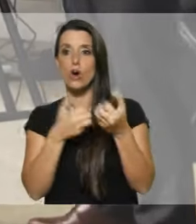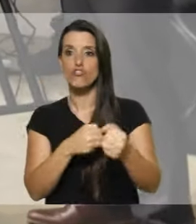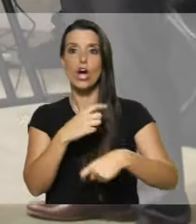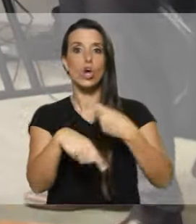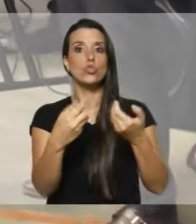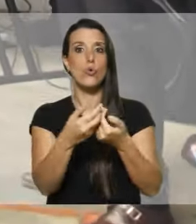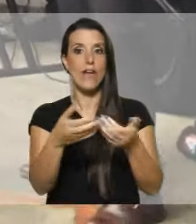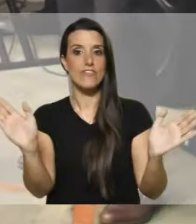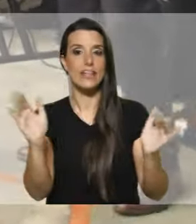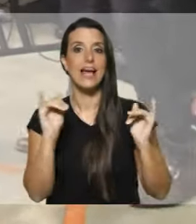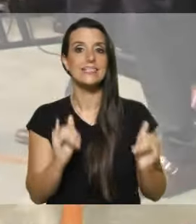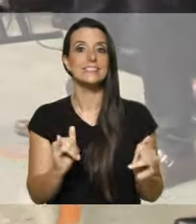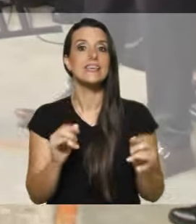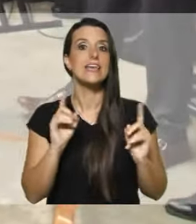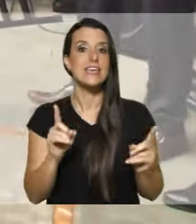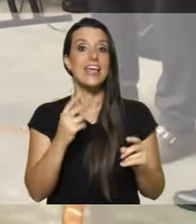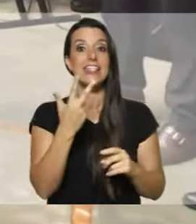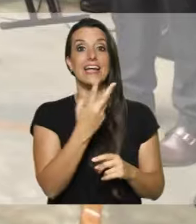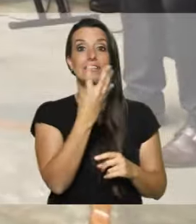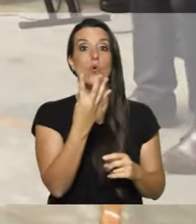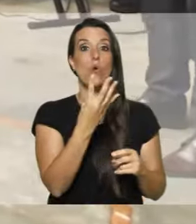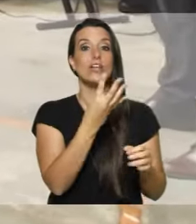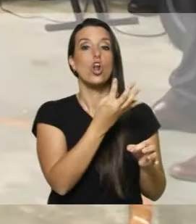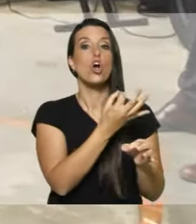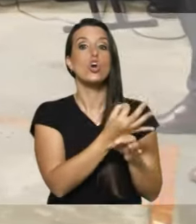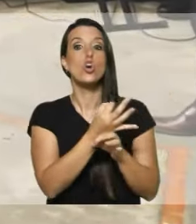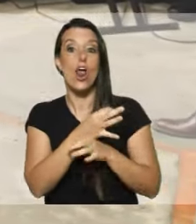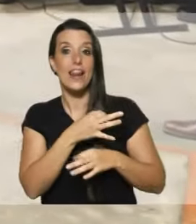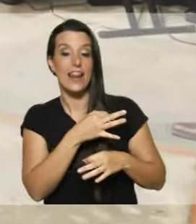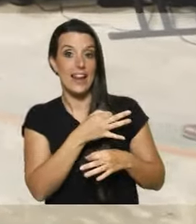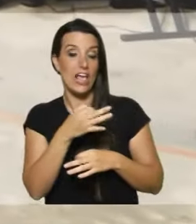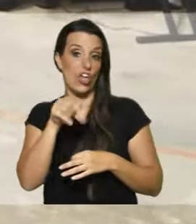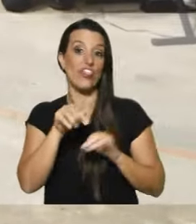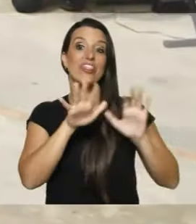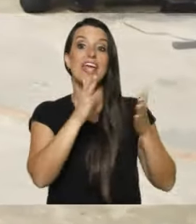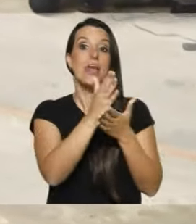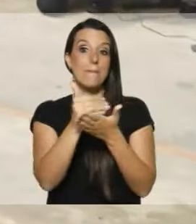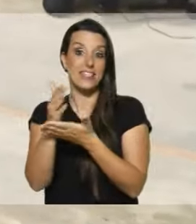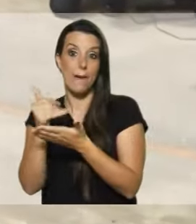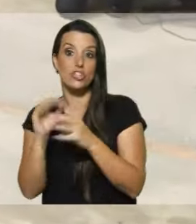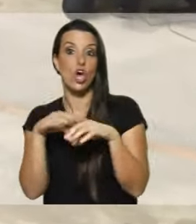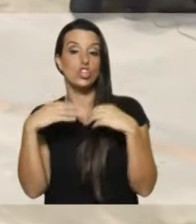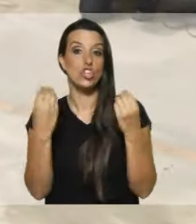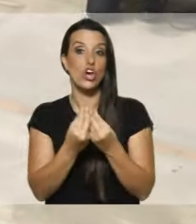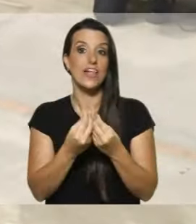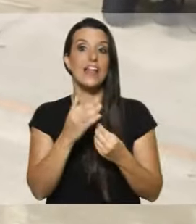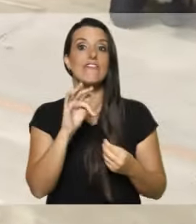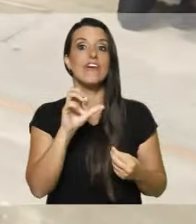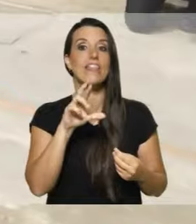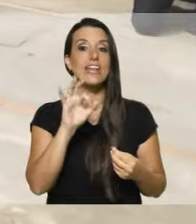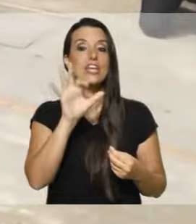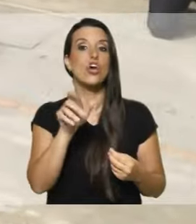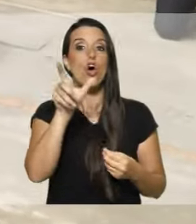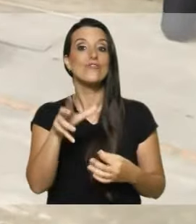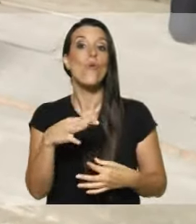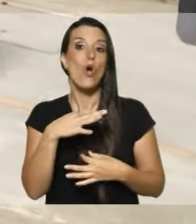continúen y somos 34 colegios estamos en 10 departamentos actualmente Federico sanam eso de nuestros